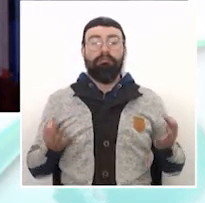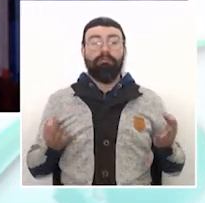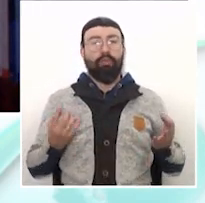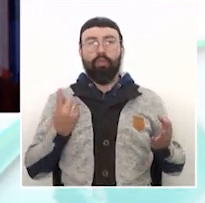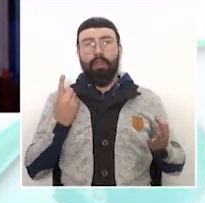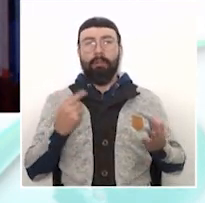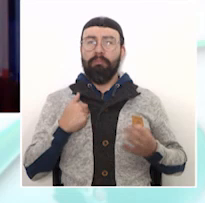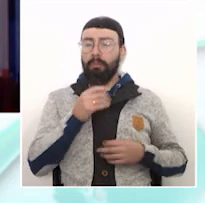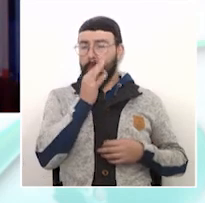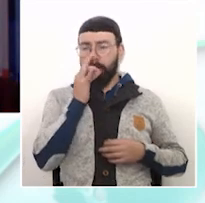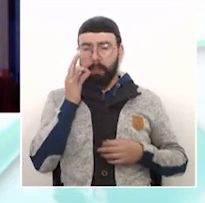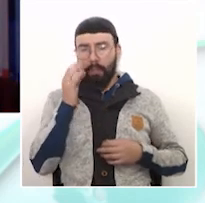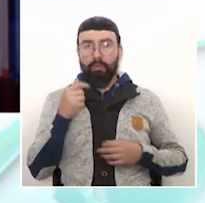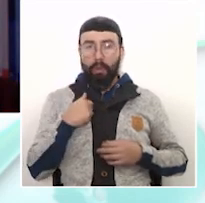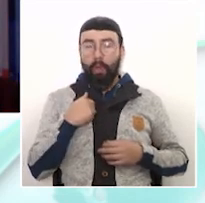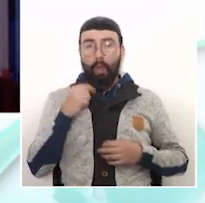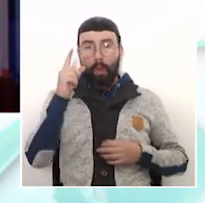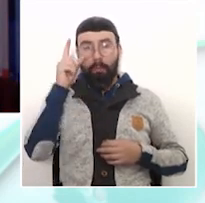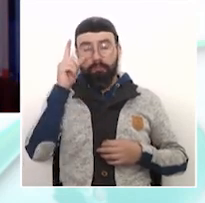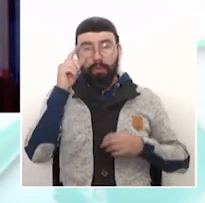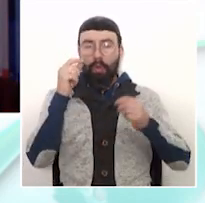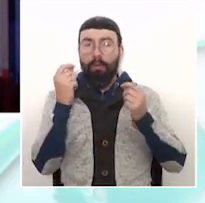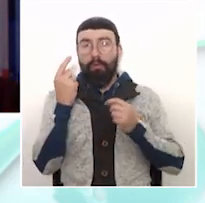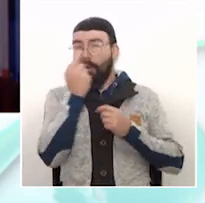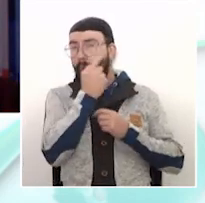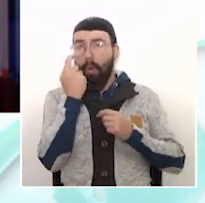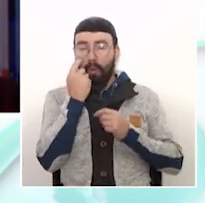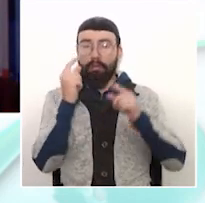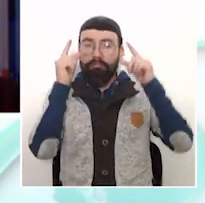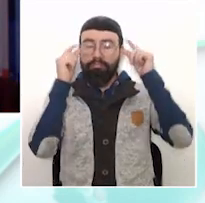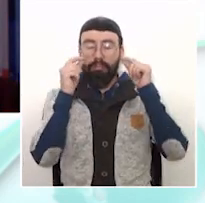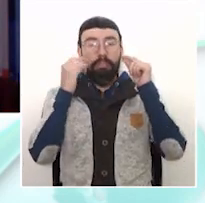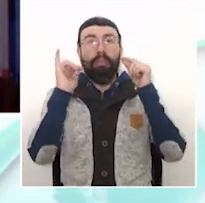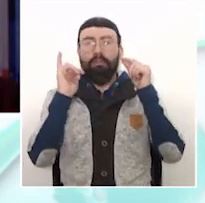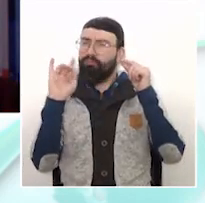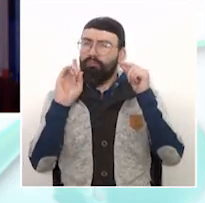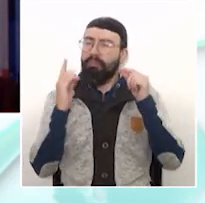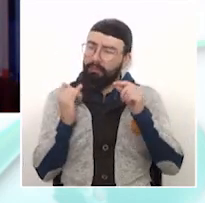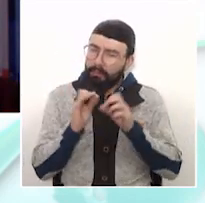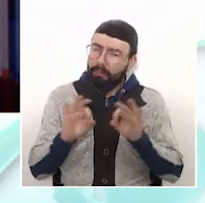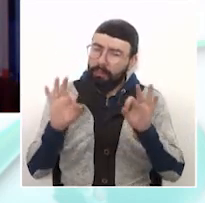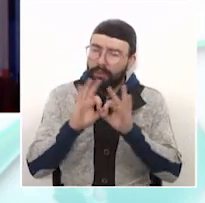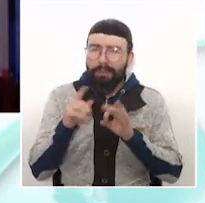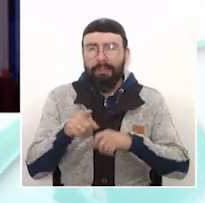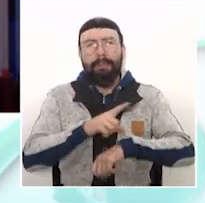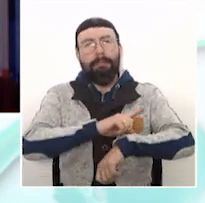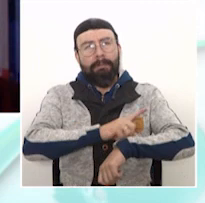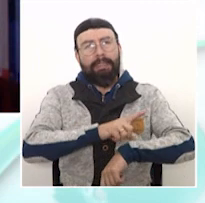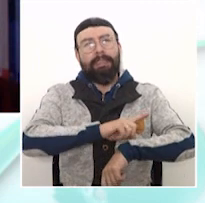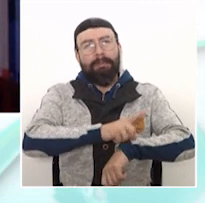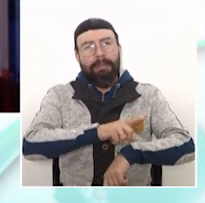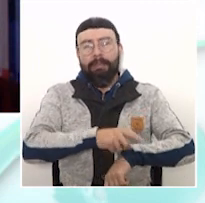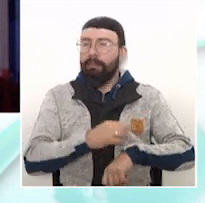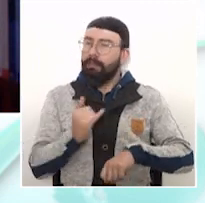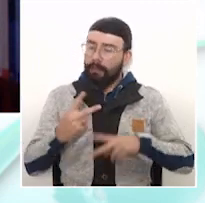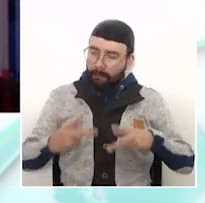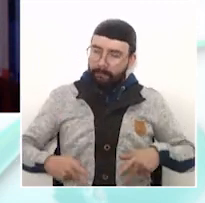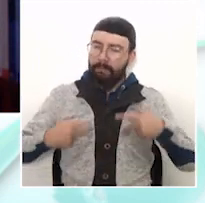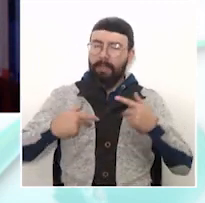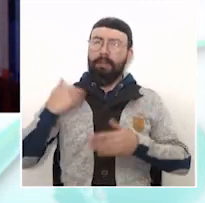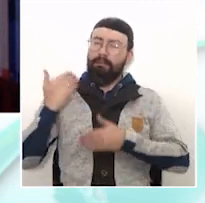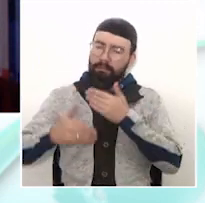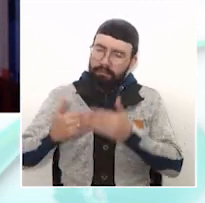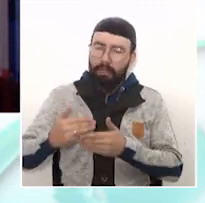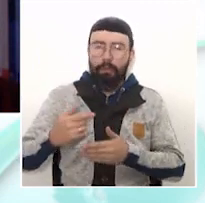silencio, con nuestros ojos cerrados, sino también el simple hecho de poder detallar nuestro minuto a minuto y nuestra vida, que es lo que hemos